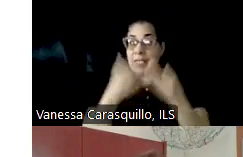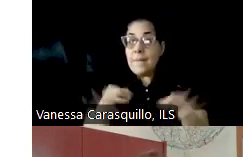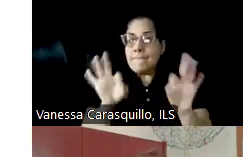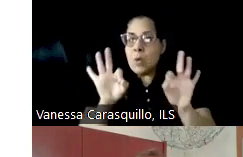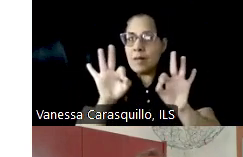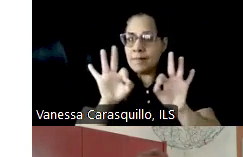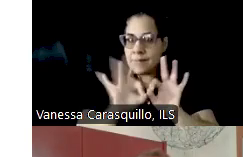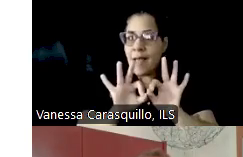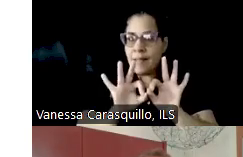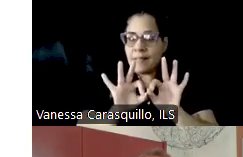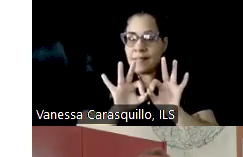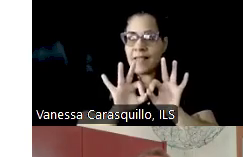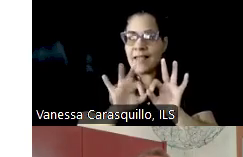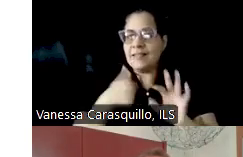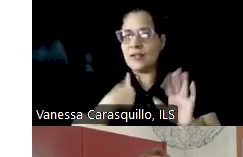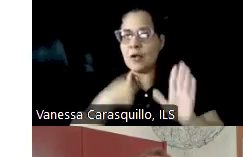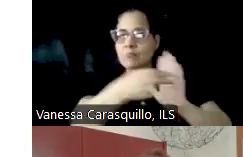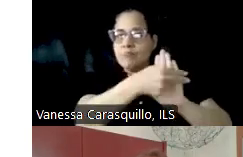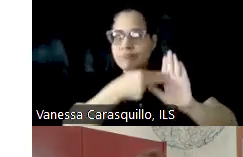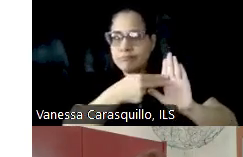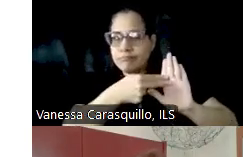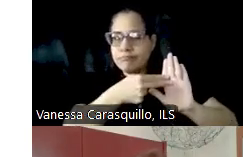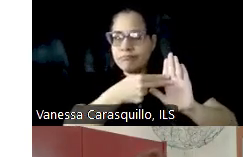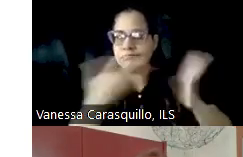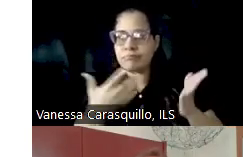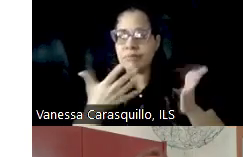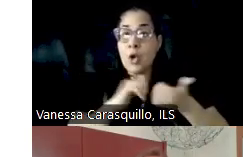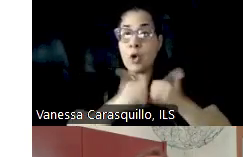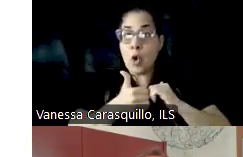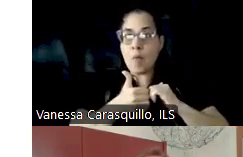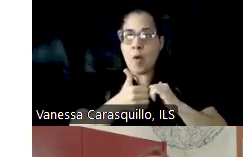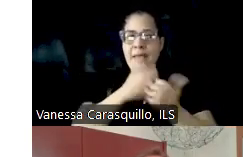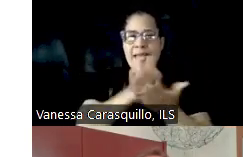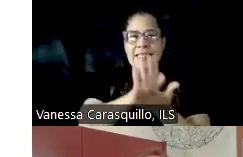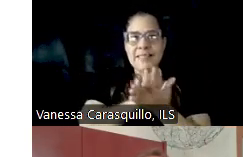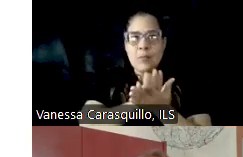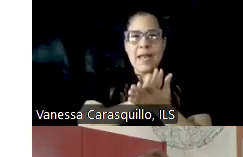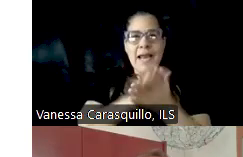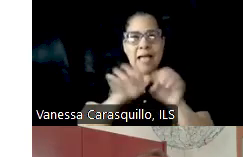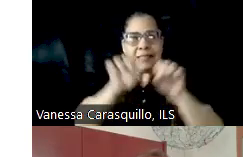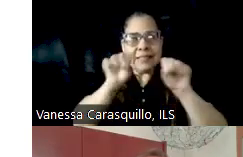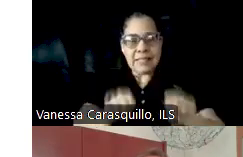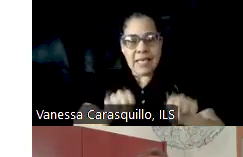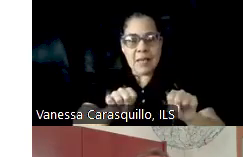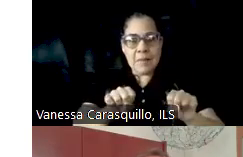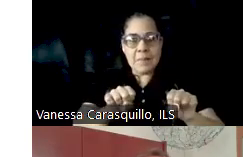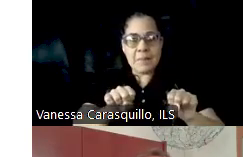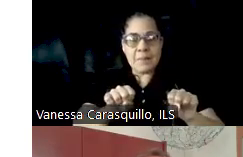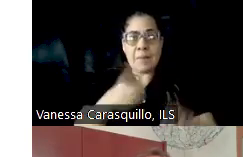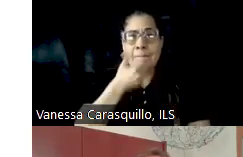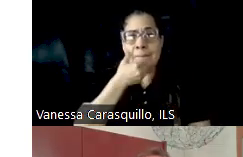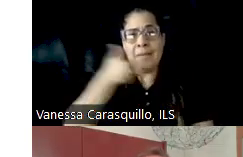y constantemente lo voy a hacer, cómo el sistema escolar es el mejor